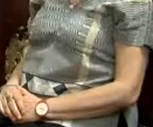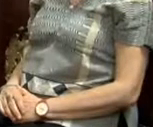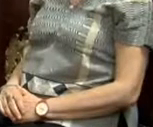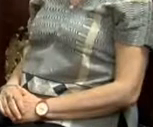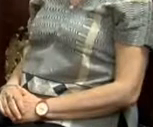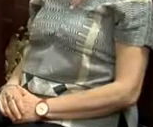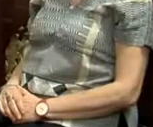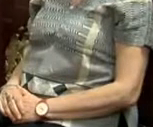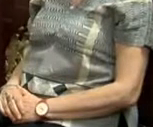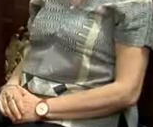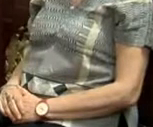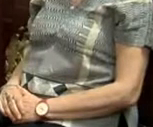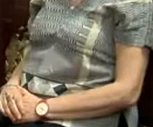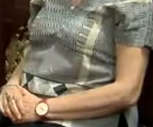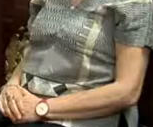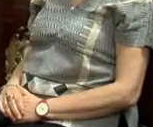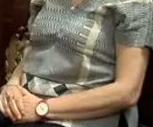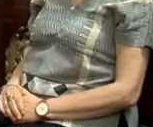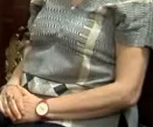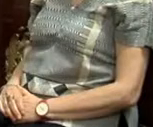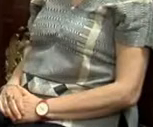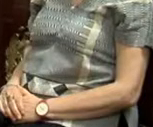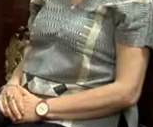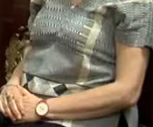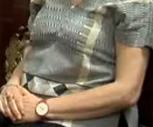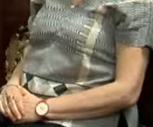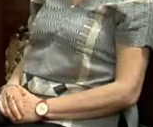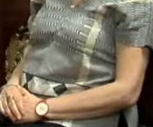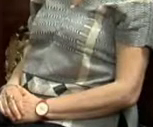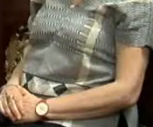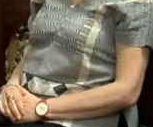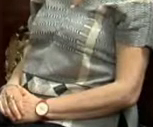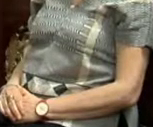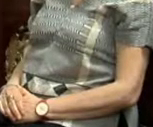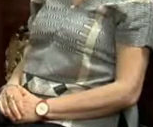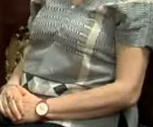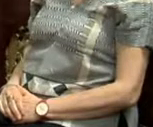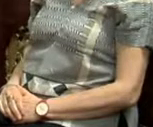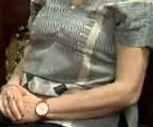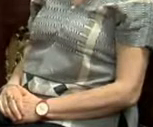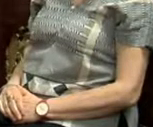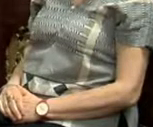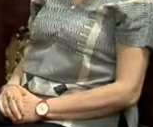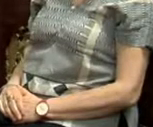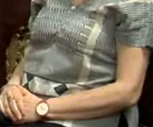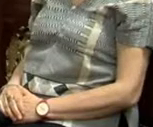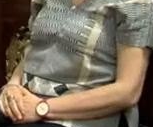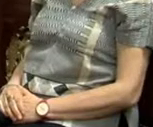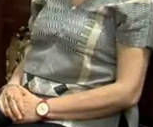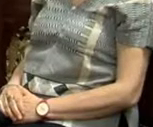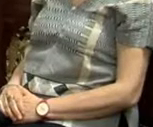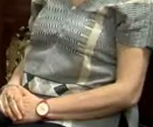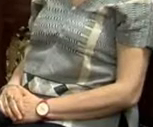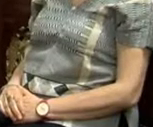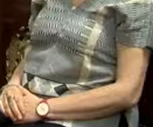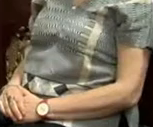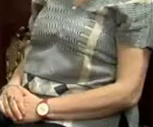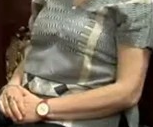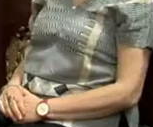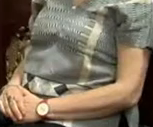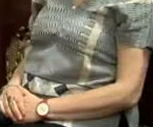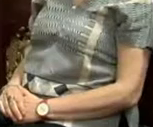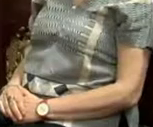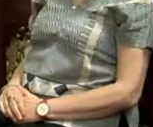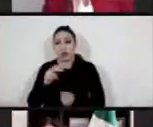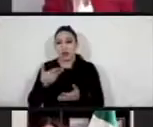para la comunidad Down. A Claudio Valdés Curi, lo conocí hace como 20